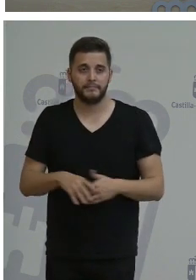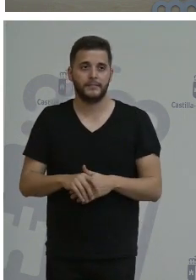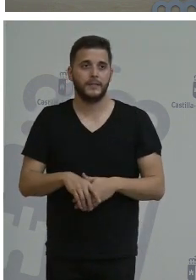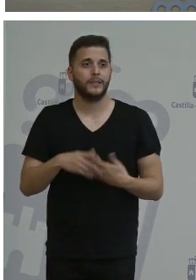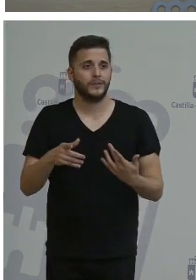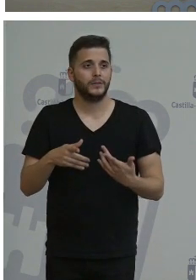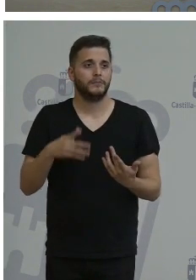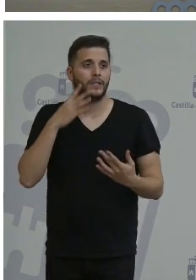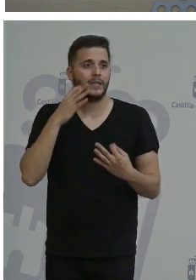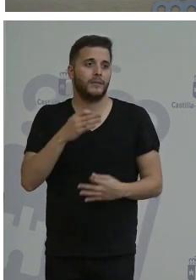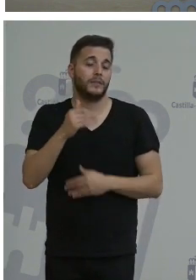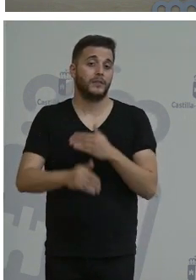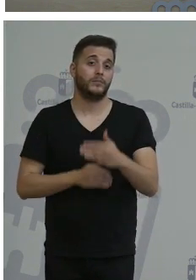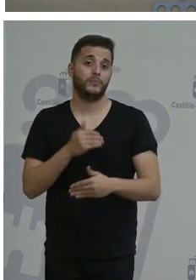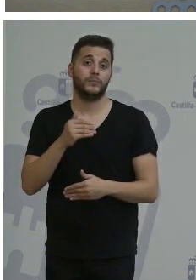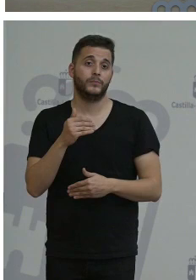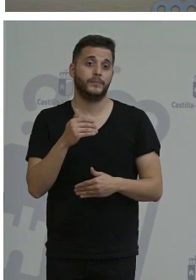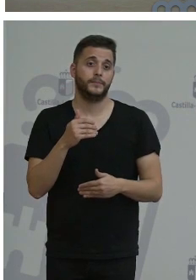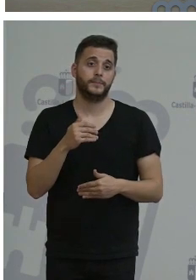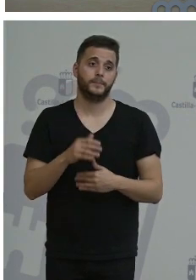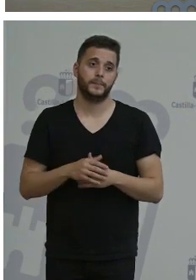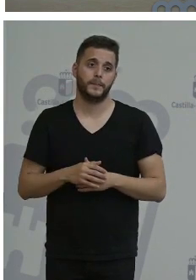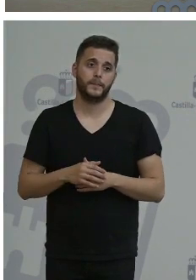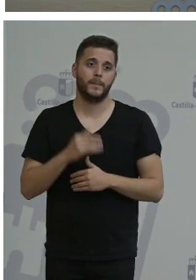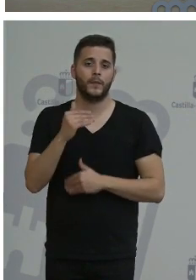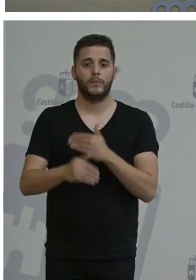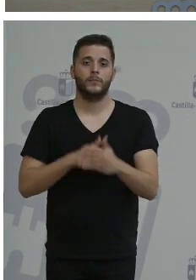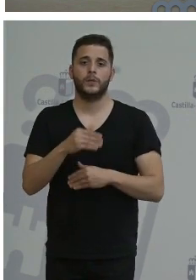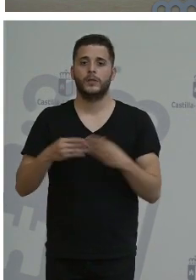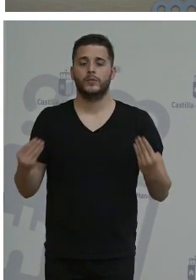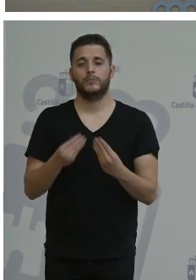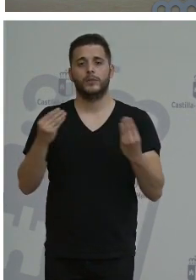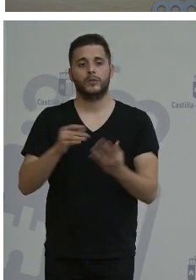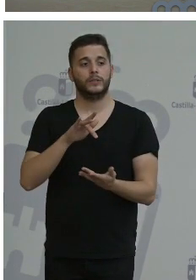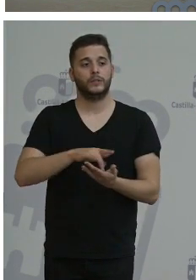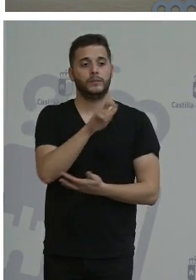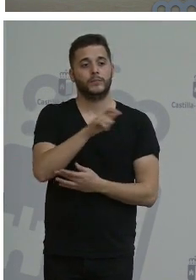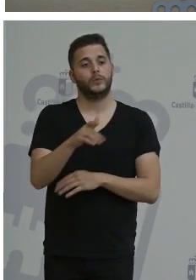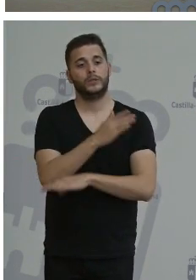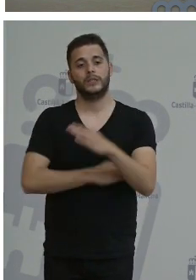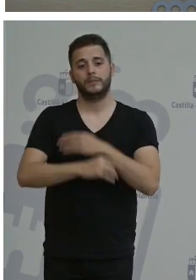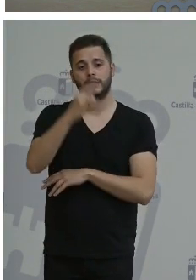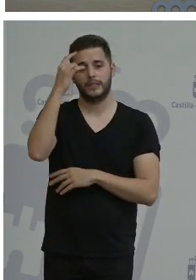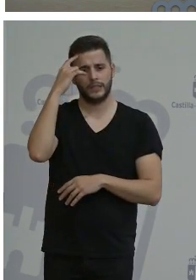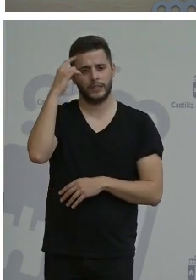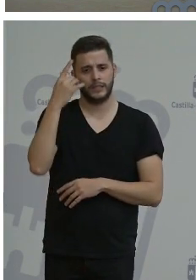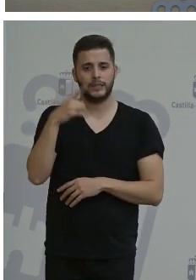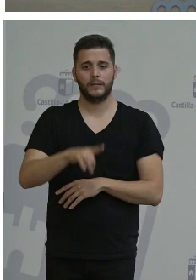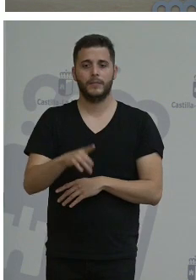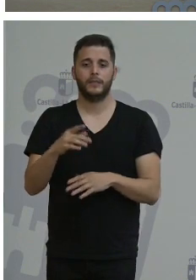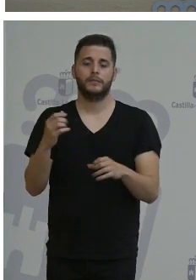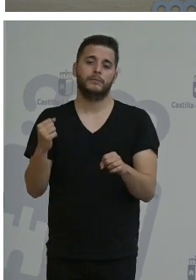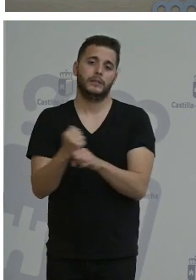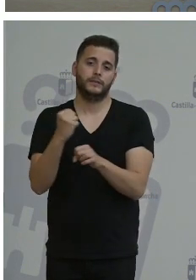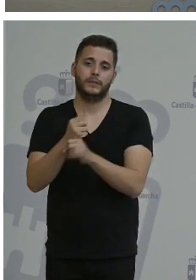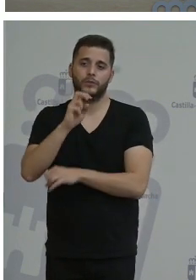luego los procesos sean mejores tanto para las personas con discapacidad intelectual como para otros trabajadores.